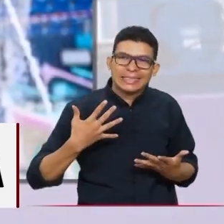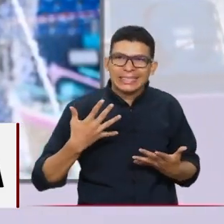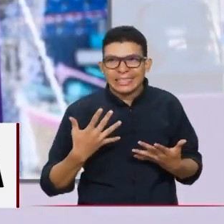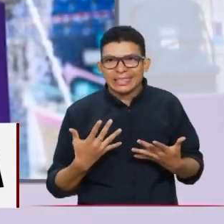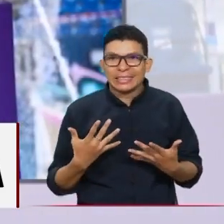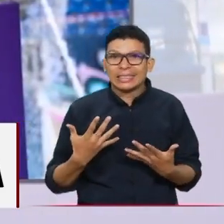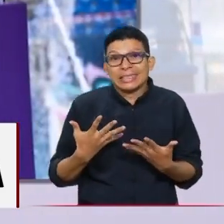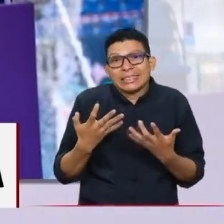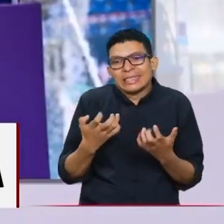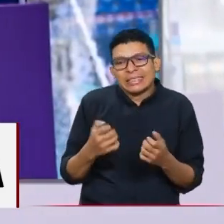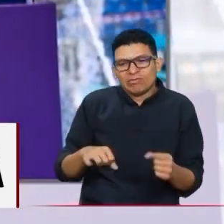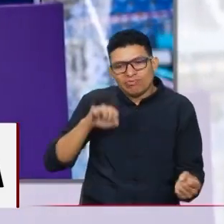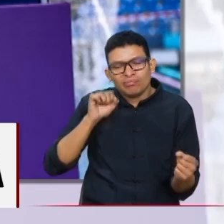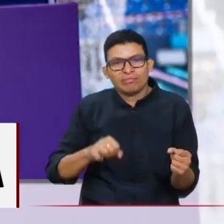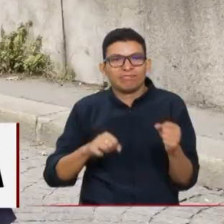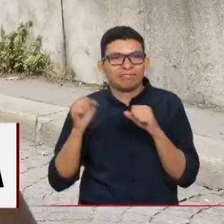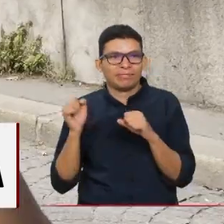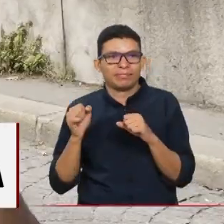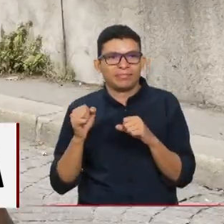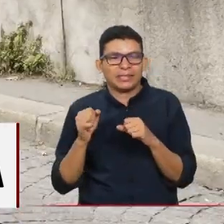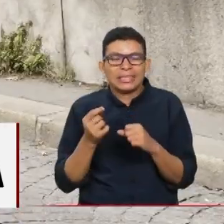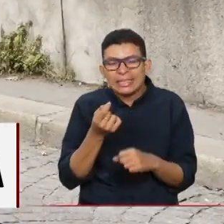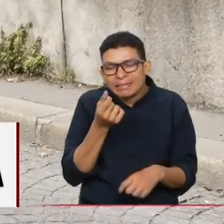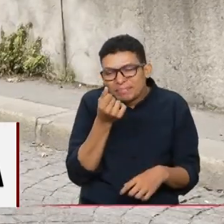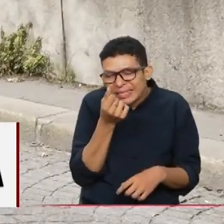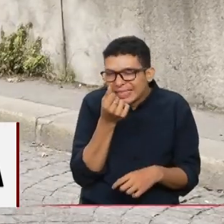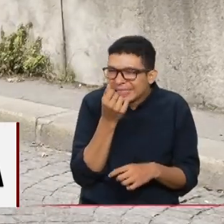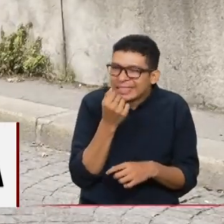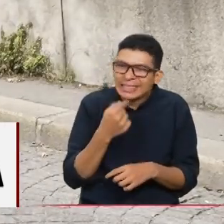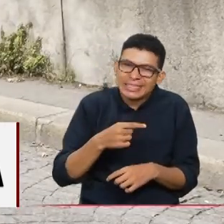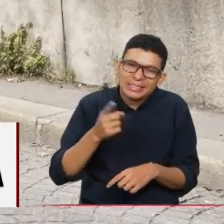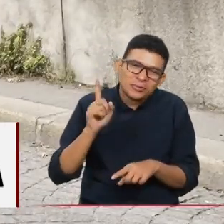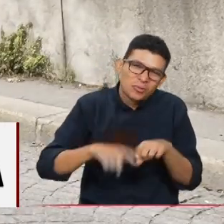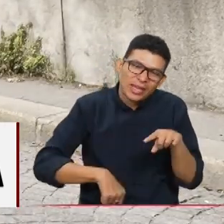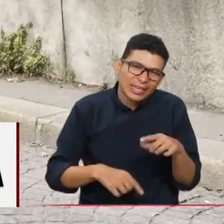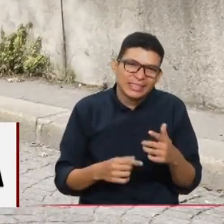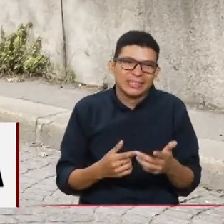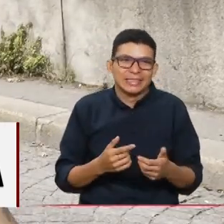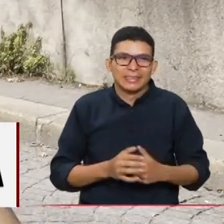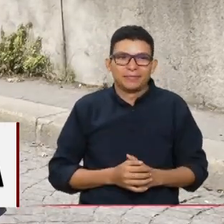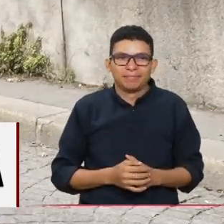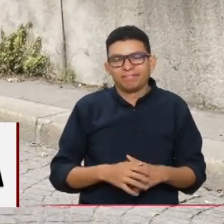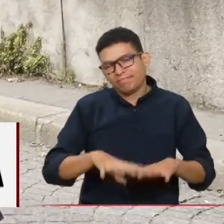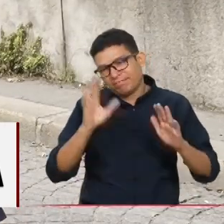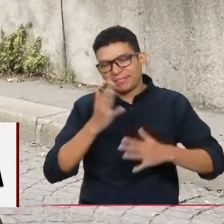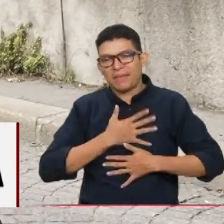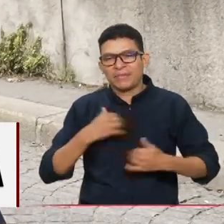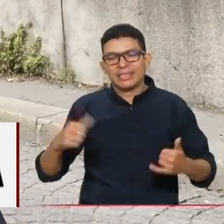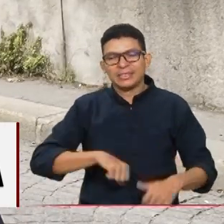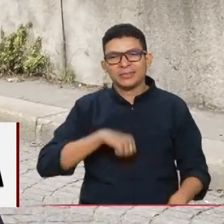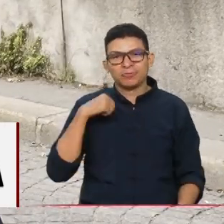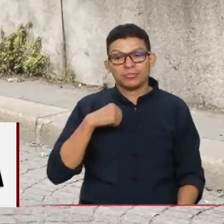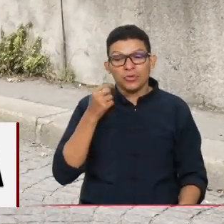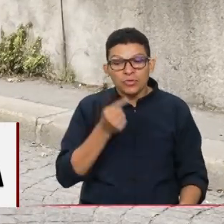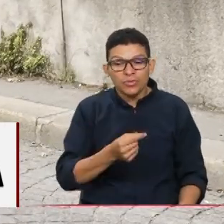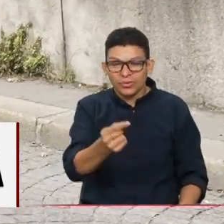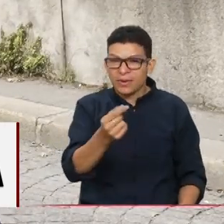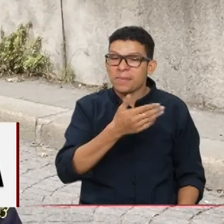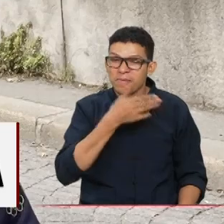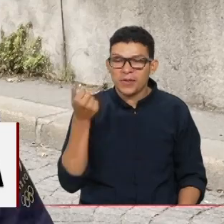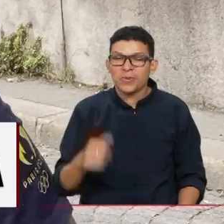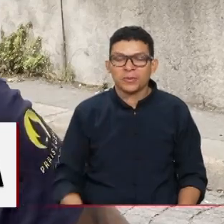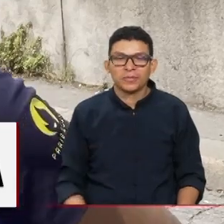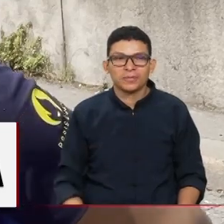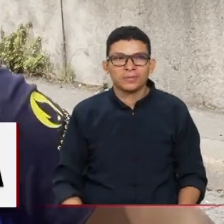muchos trucos que quería dar, así que por unos punticos no pudimos estar en el podio, pero bueno, feliz y orgullosa, yo sé que para la próxima va a ser muchísimo